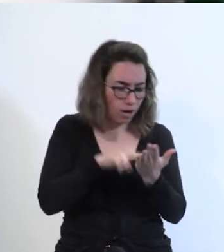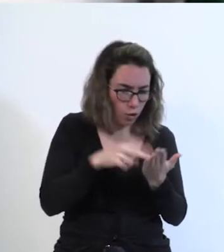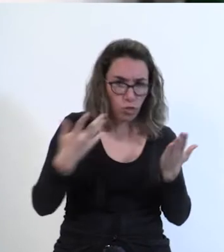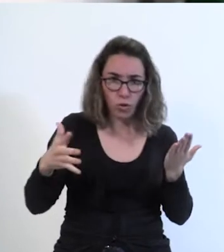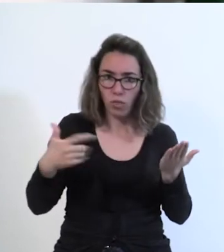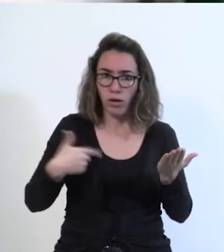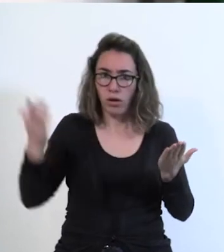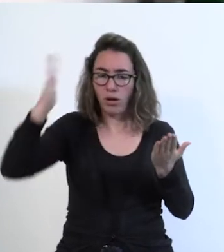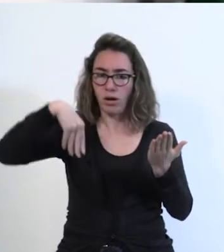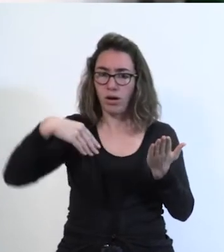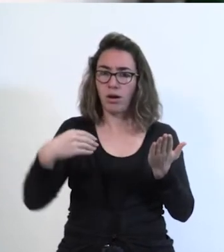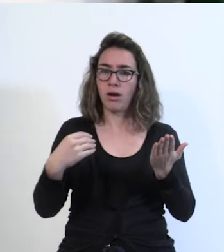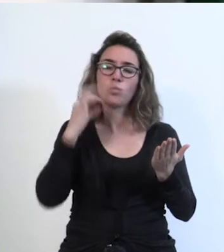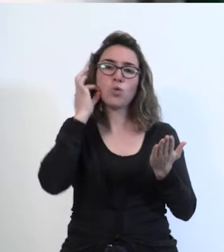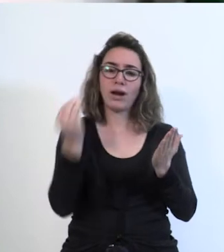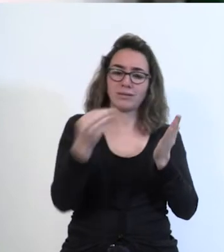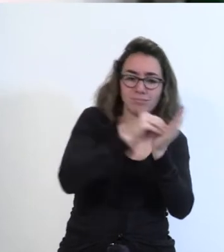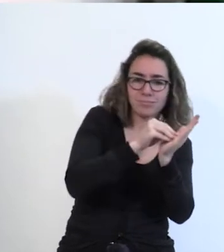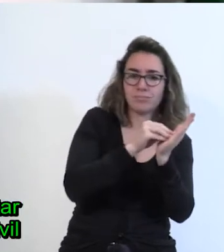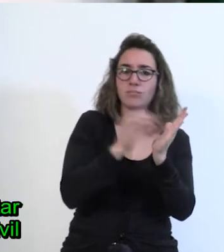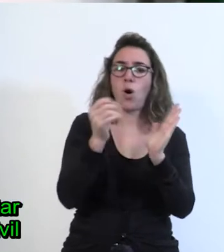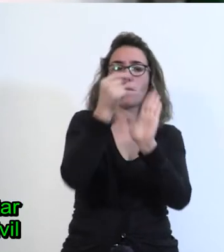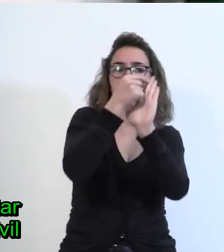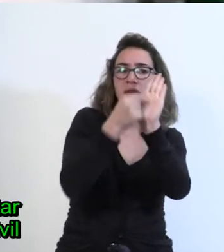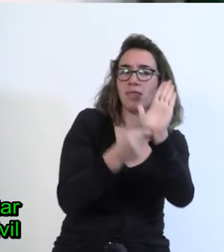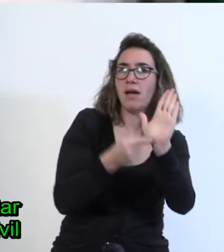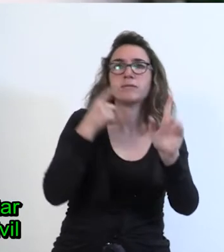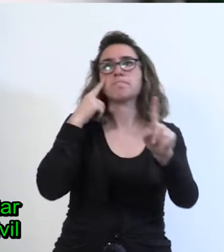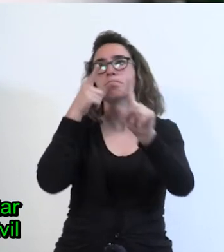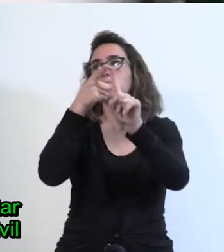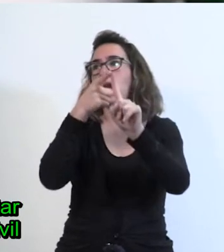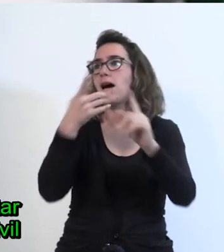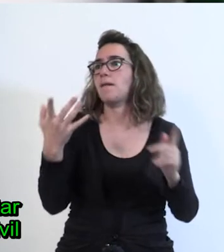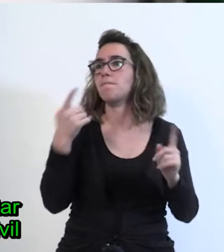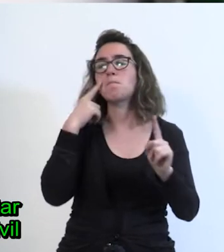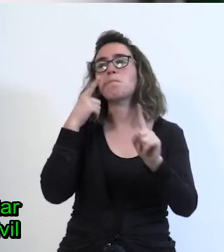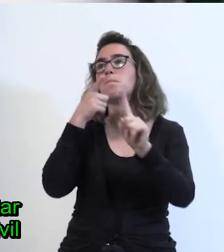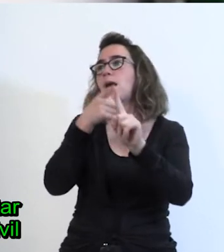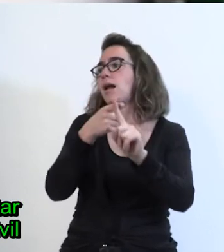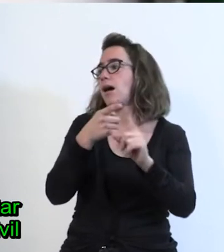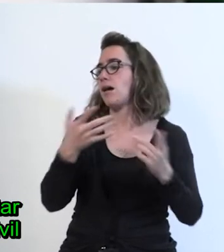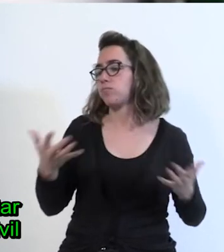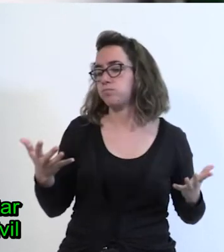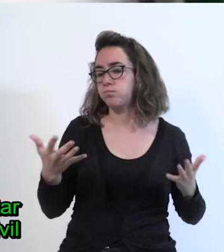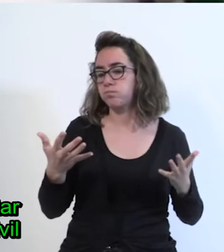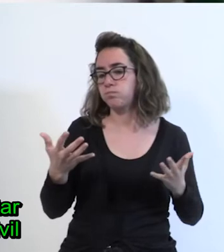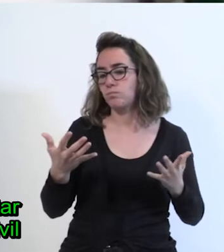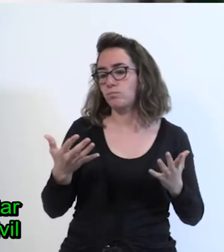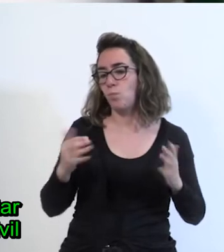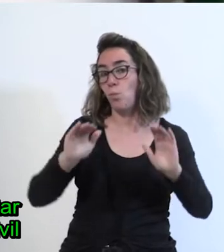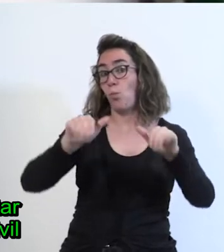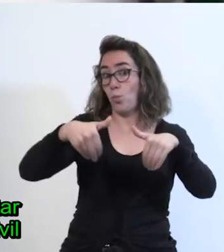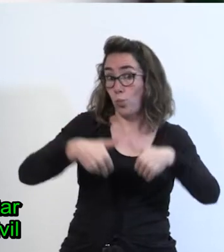medidas, ni en los reconocimientos de, digamos, de medidas para enfrentar